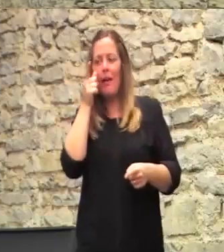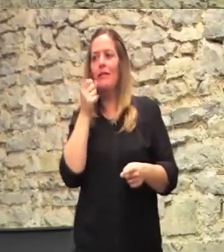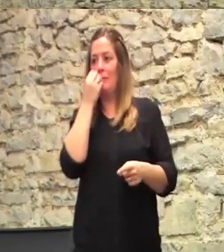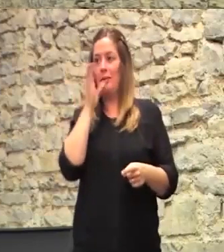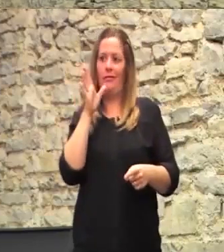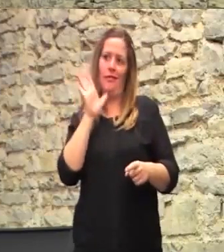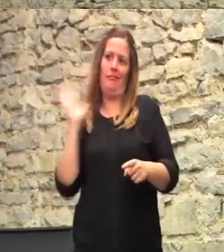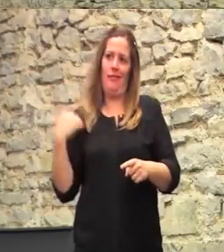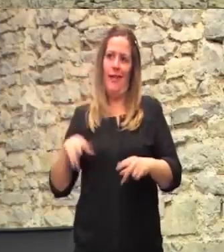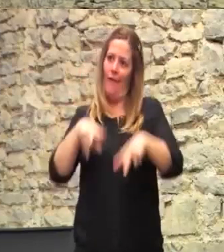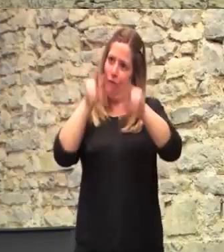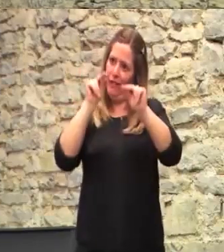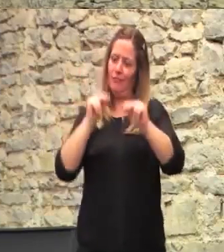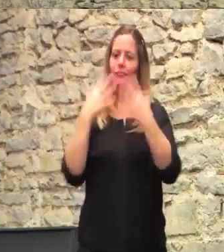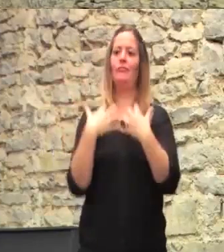ahora